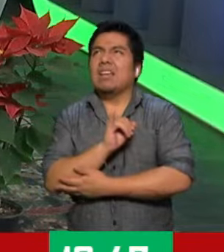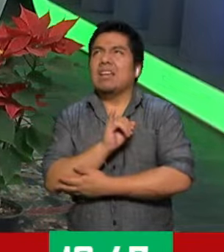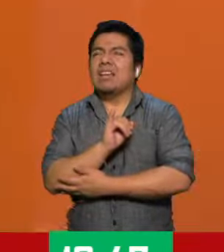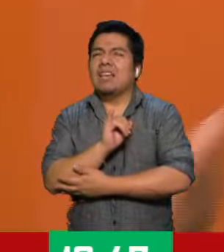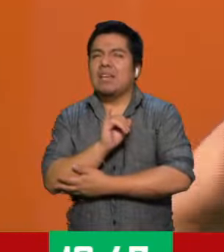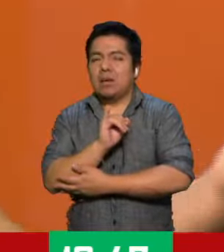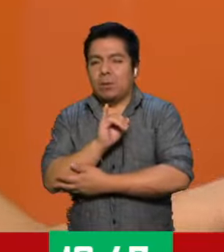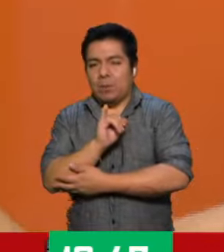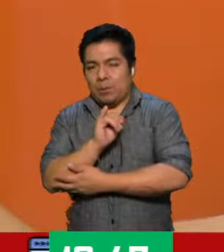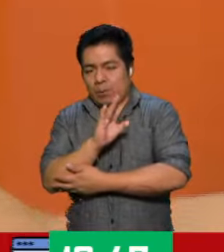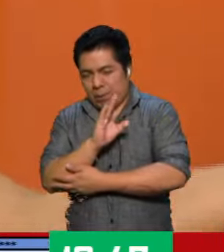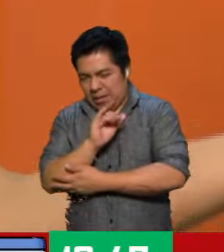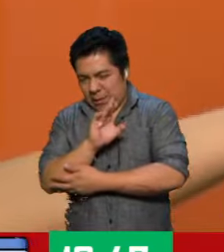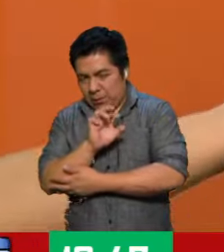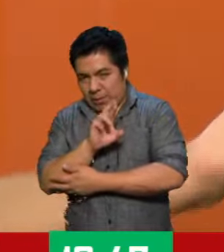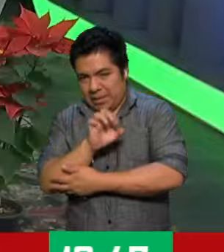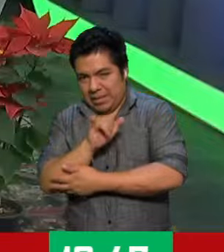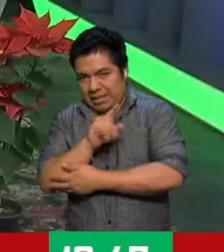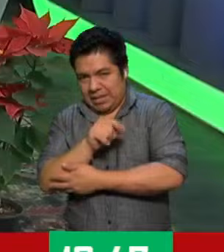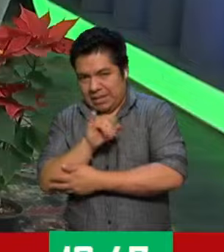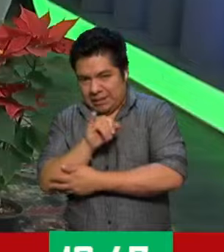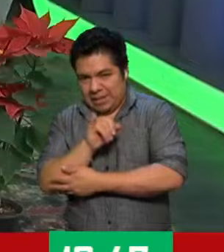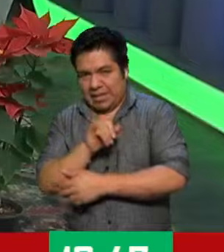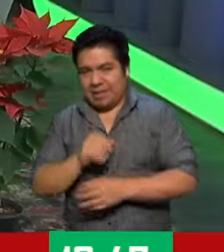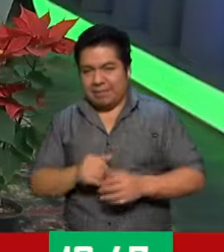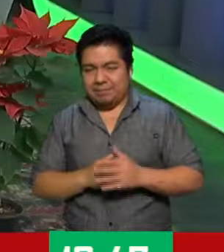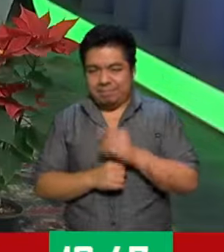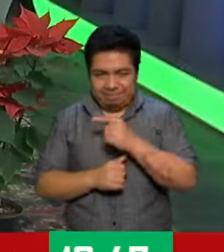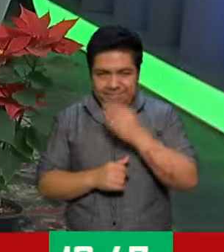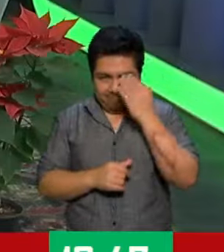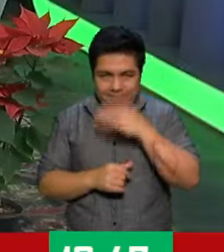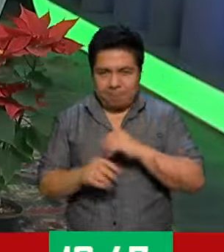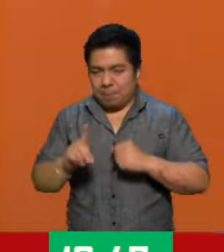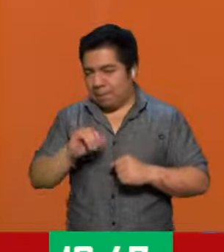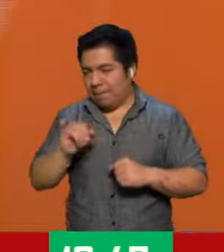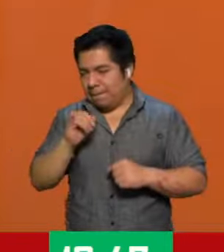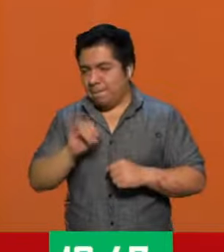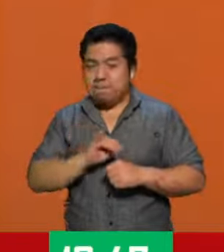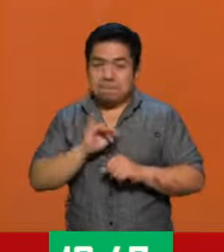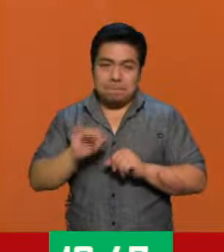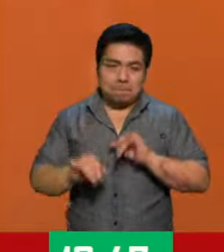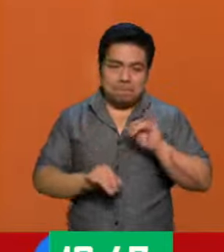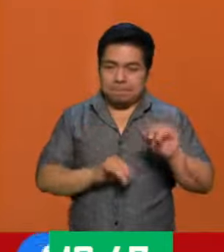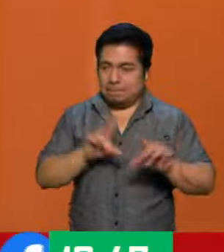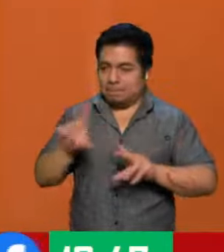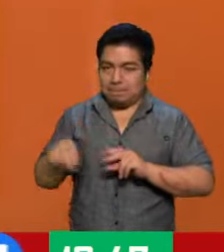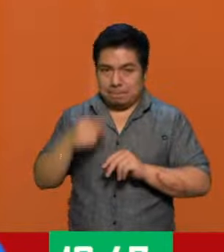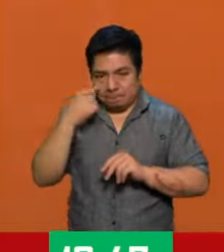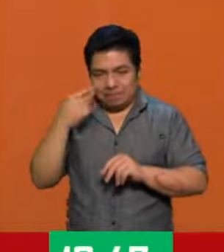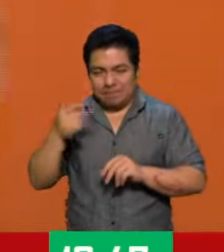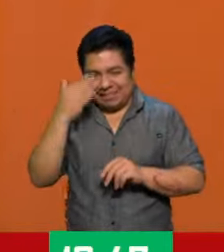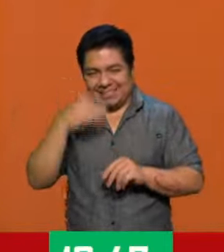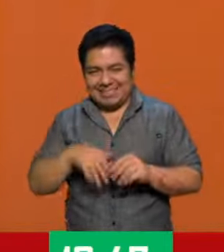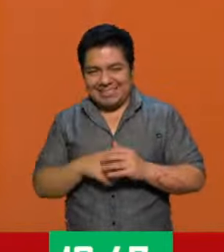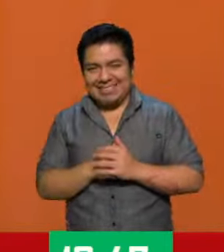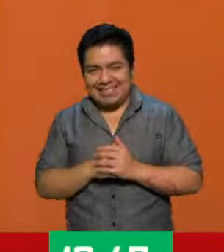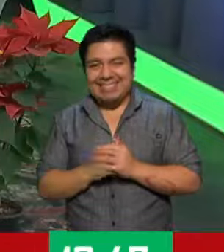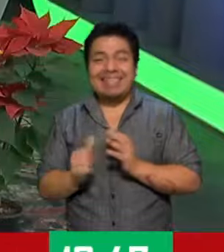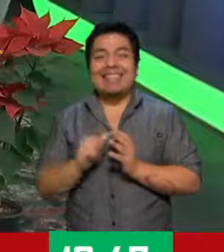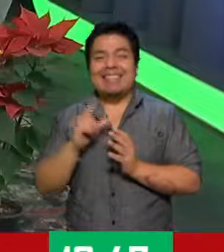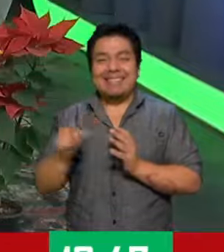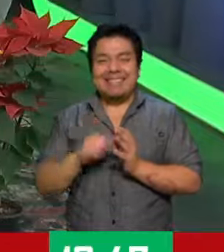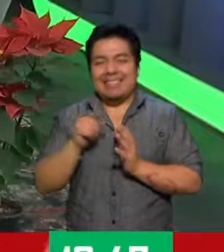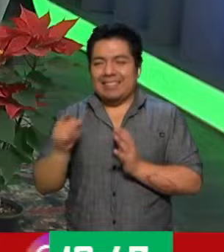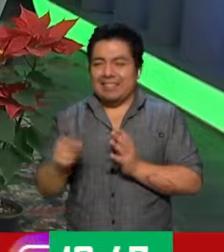Iquiriqui. Yo soy el Iquiriqui. Que sí, que no. El Iquiriqui. Y luego va a